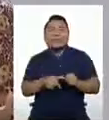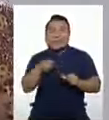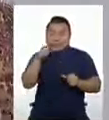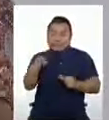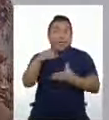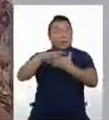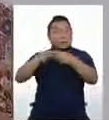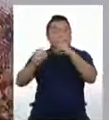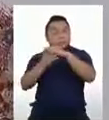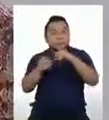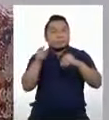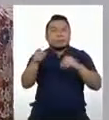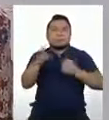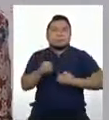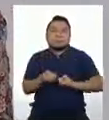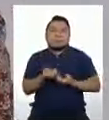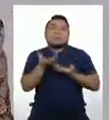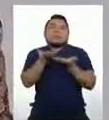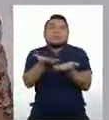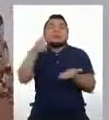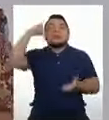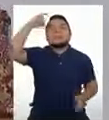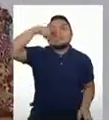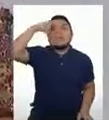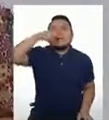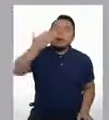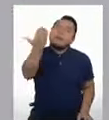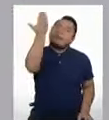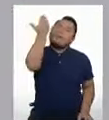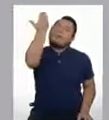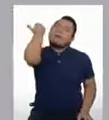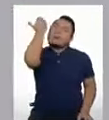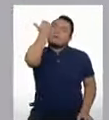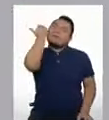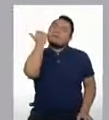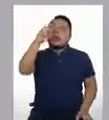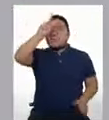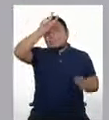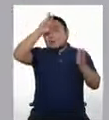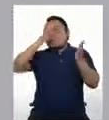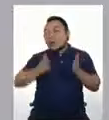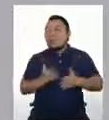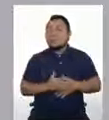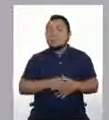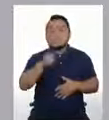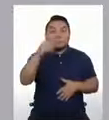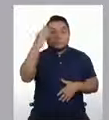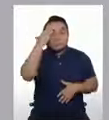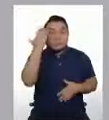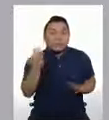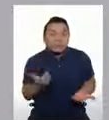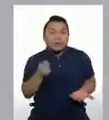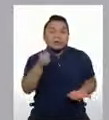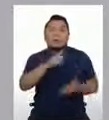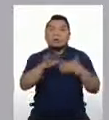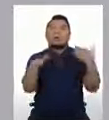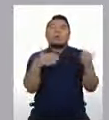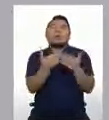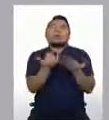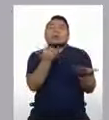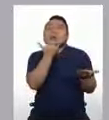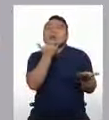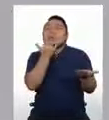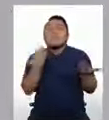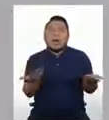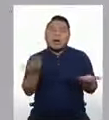estas historias nos transmiten la sabiduría de los antiguos peruanos. Sabiduría que nos sirve aún ahora que ha pasado